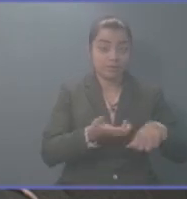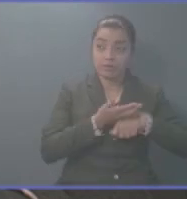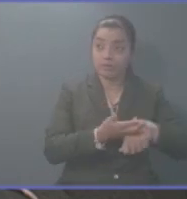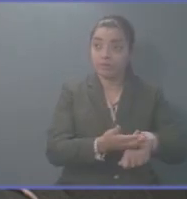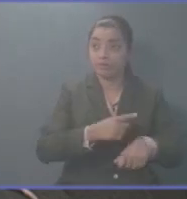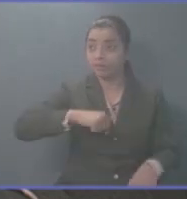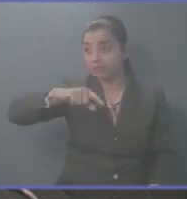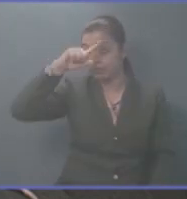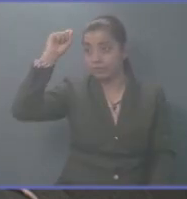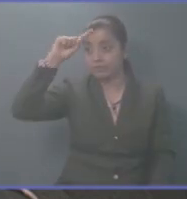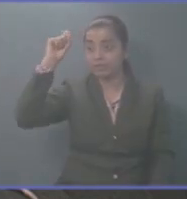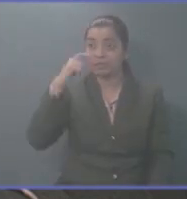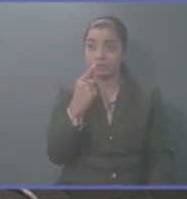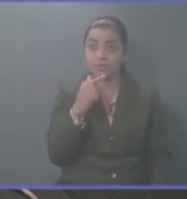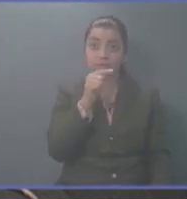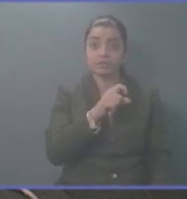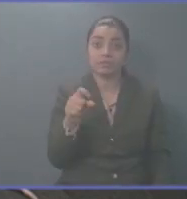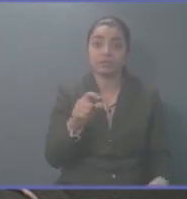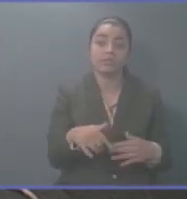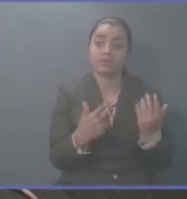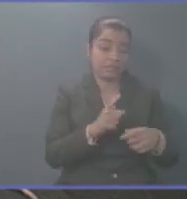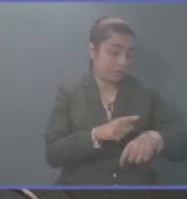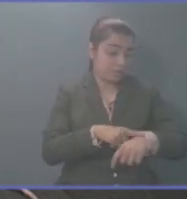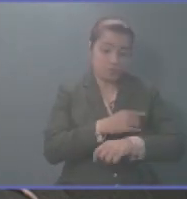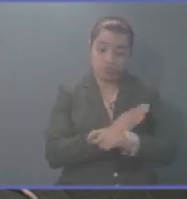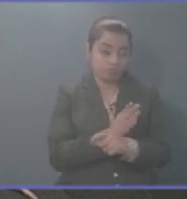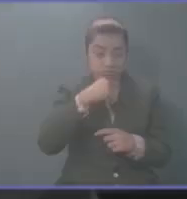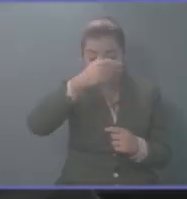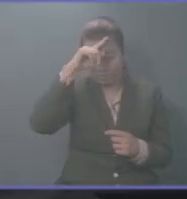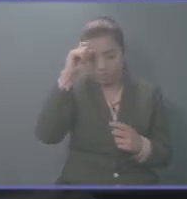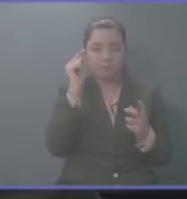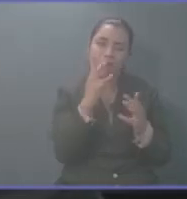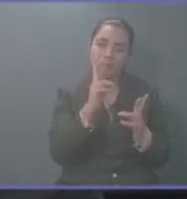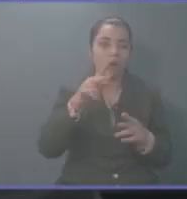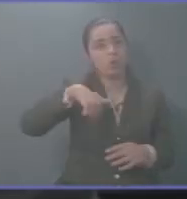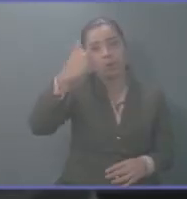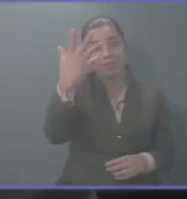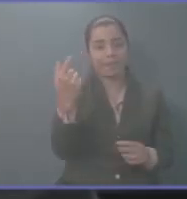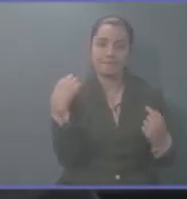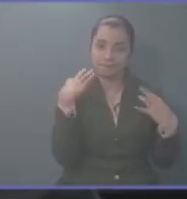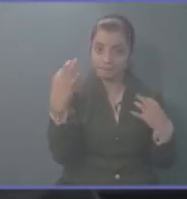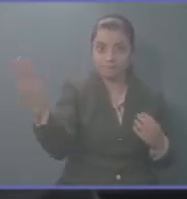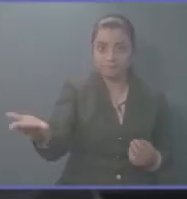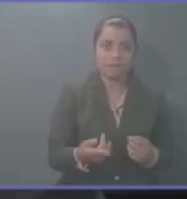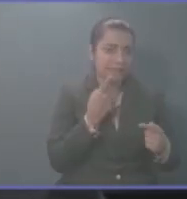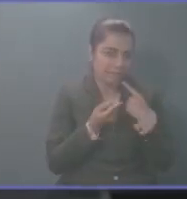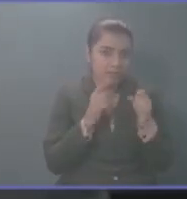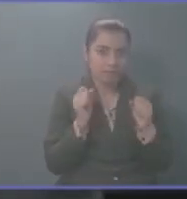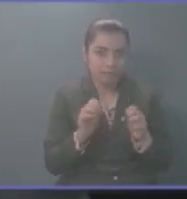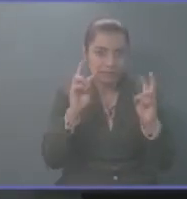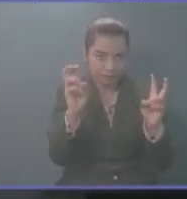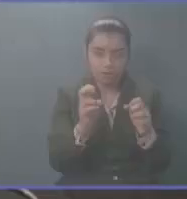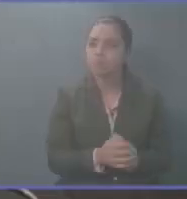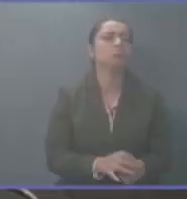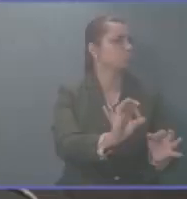ha trabajado esta semana, pero bueno, el tiempo nos comió y espero en una próxima entrevista pues poder abordar estos